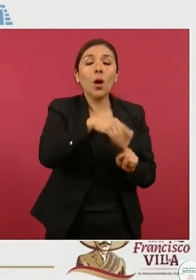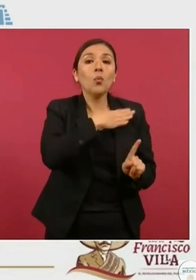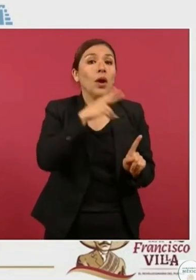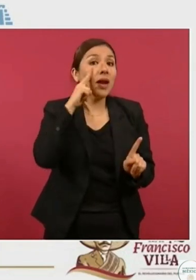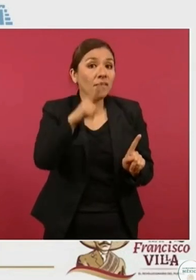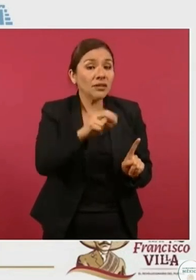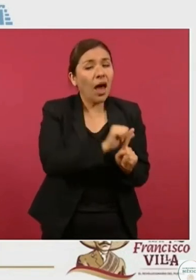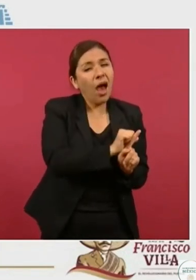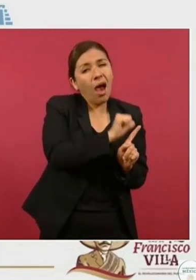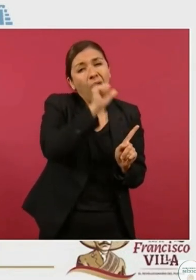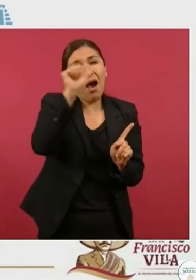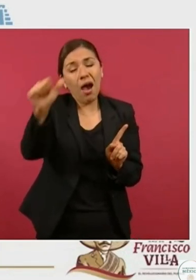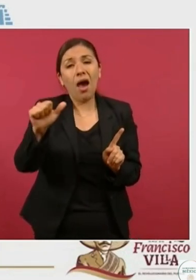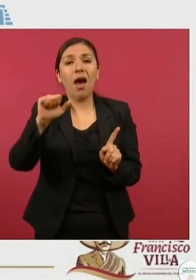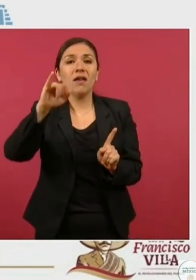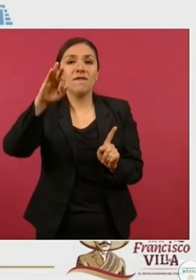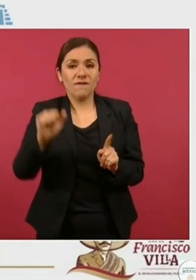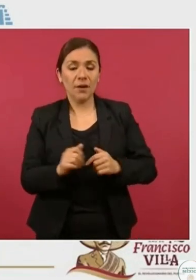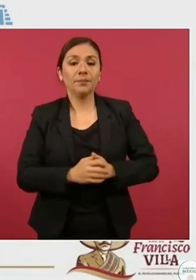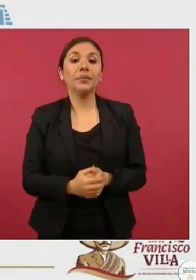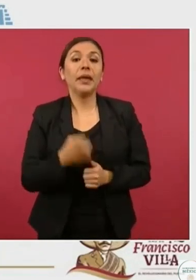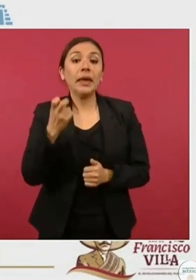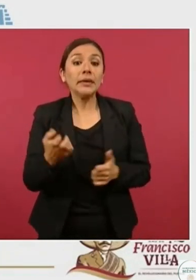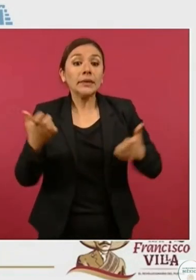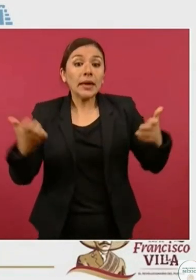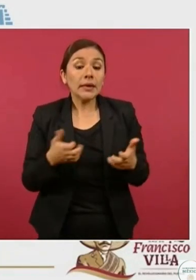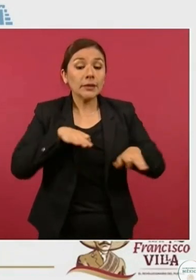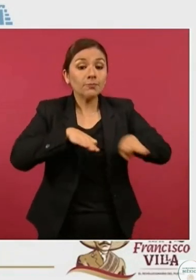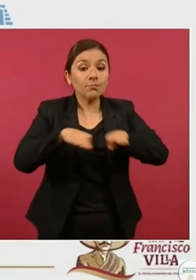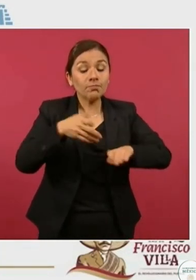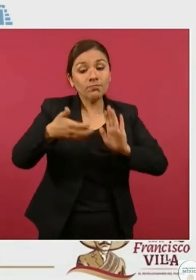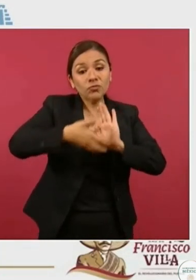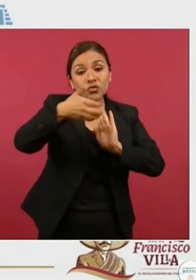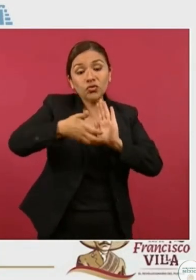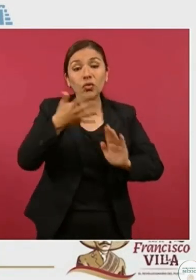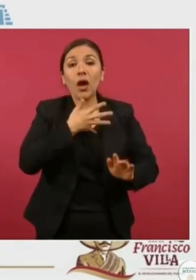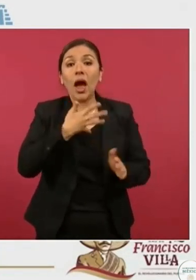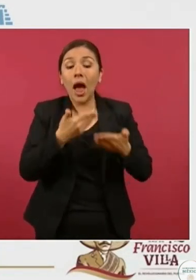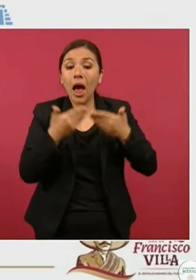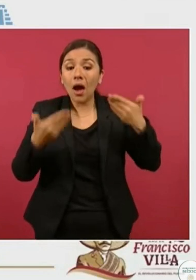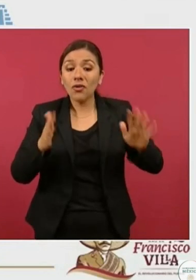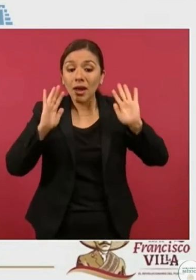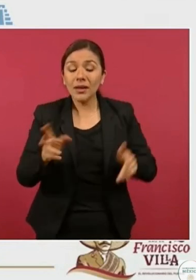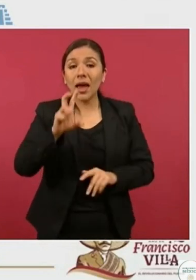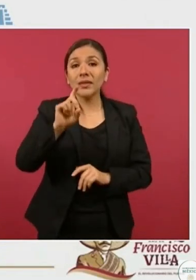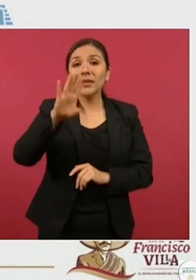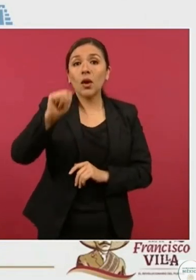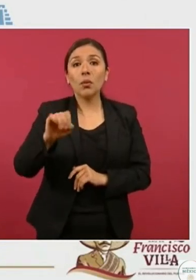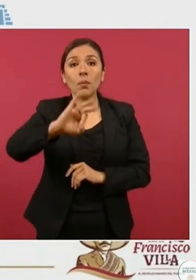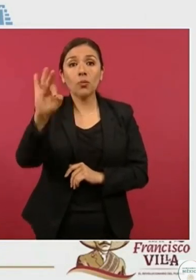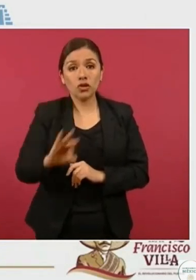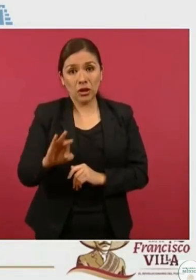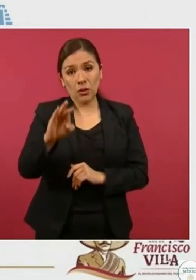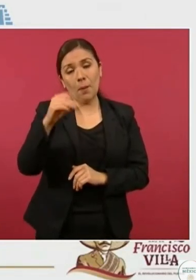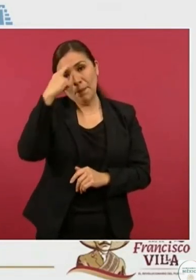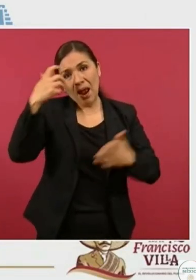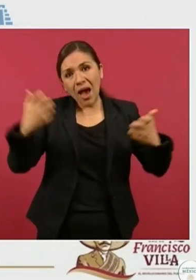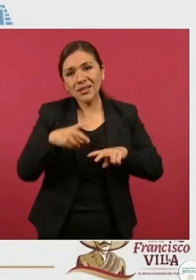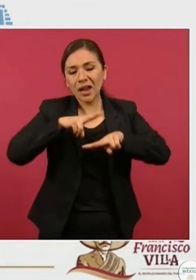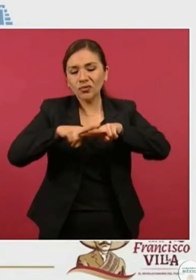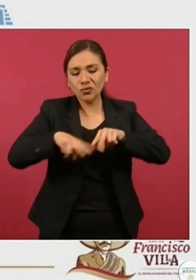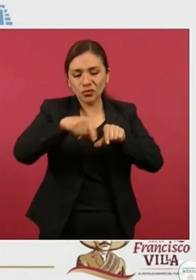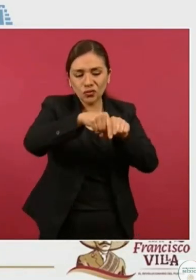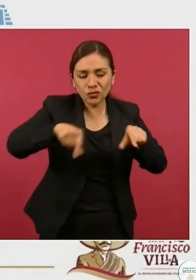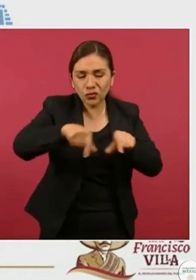y va directamente al Alfa El Avance que tenemos en la obra es de 39% en diez frentes en el armado de vía